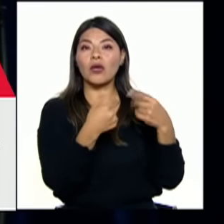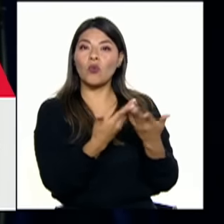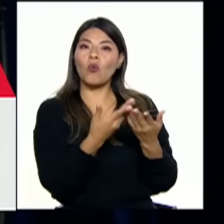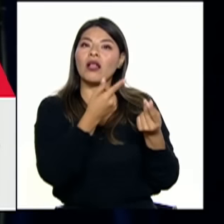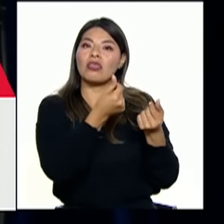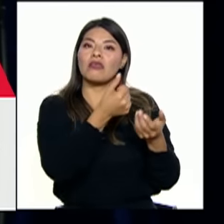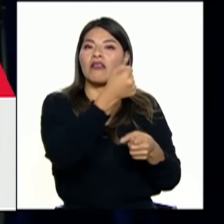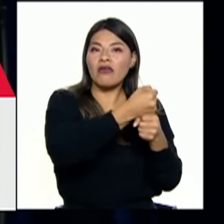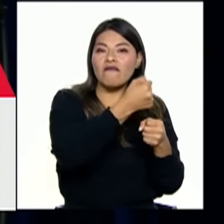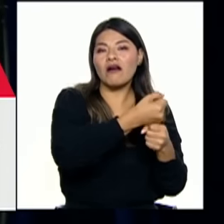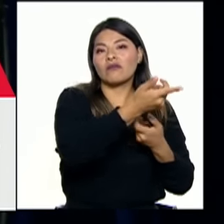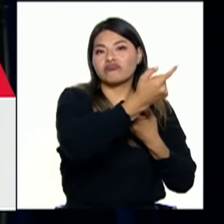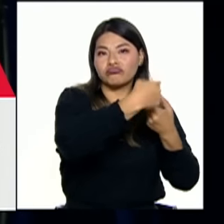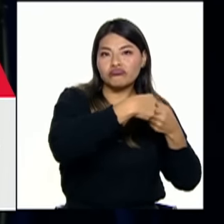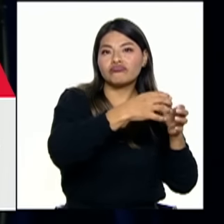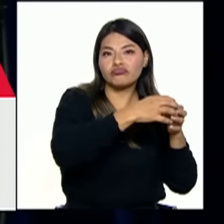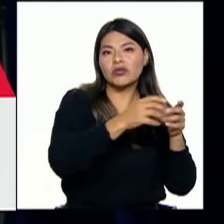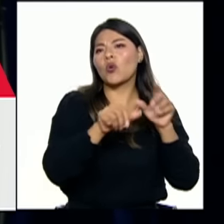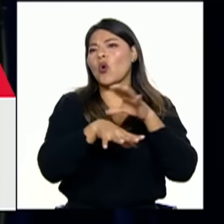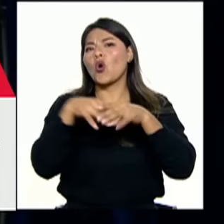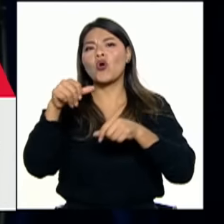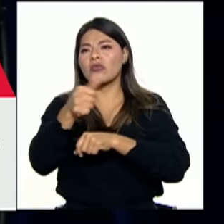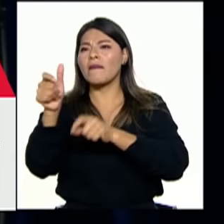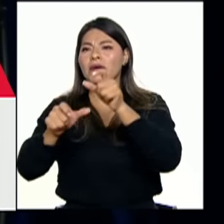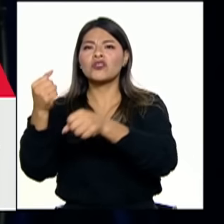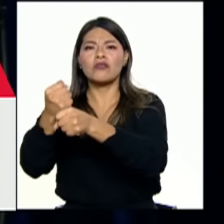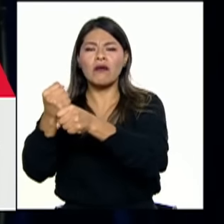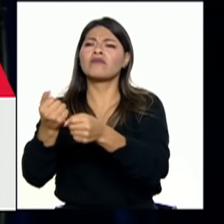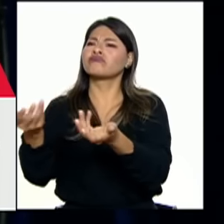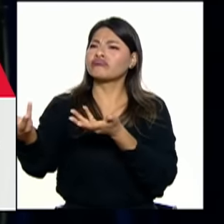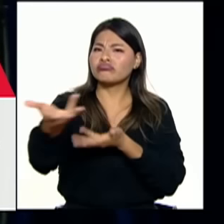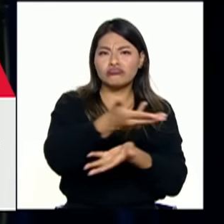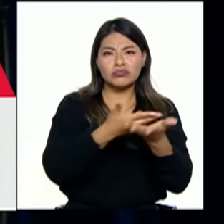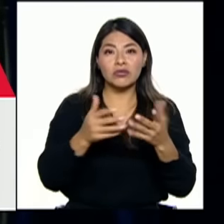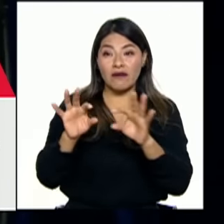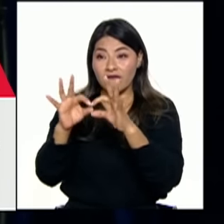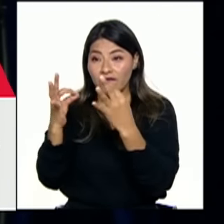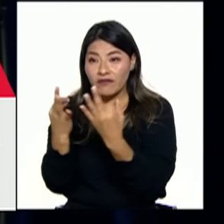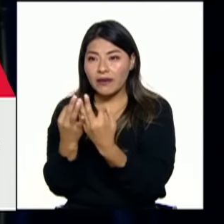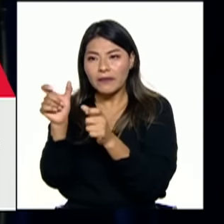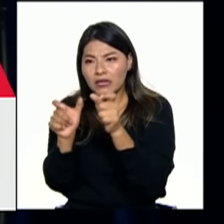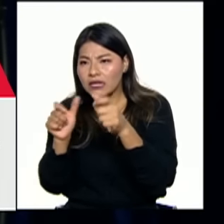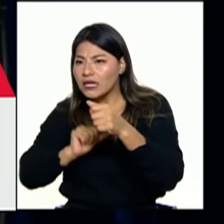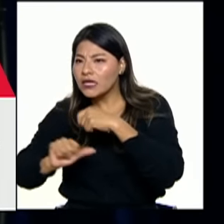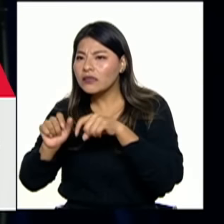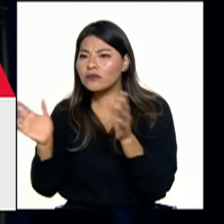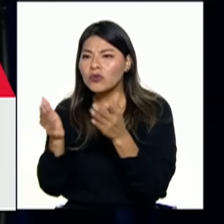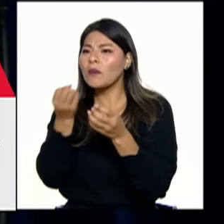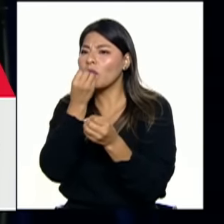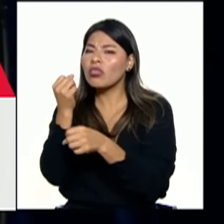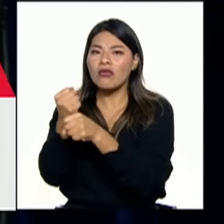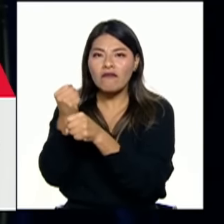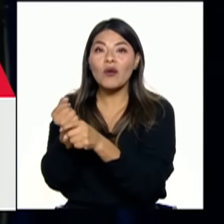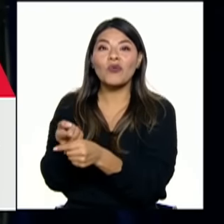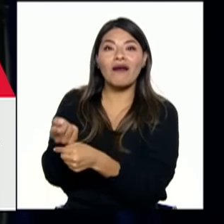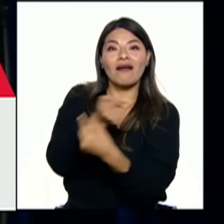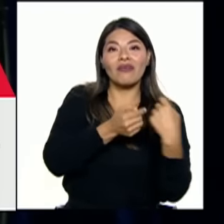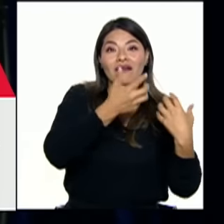indirectos, lo que permite que más familias peruanas mejoren sus condiciones de vida.